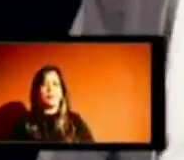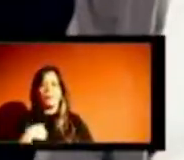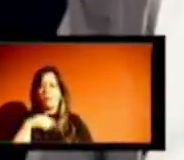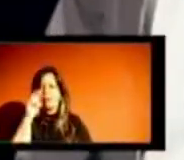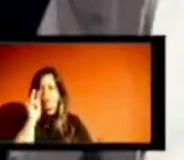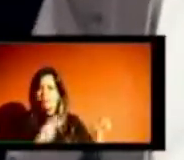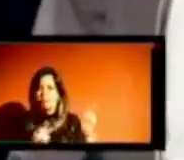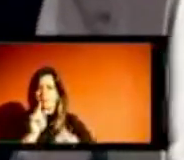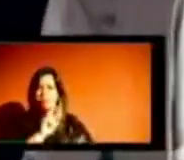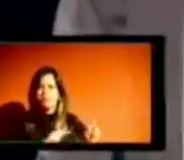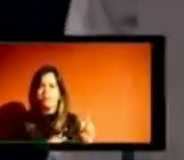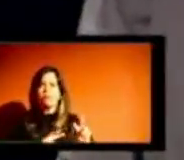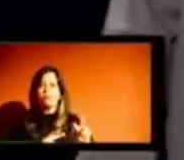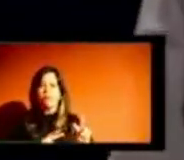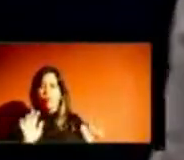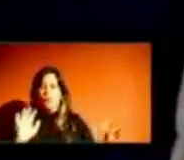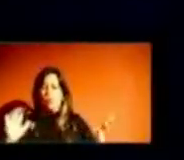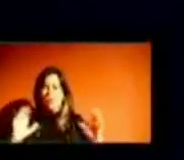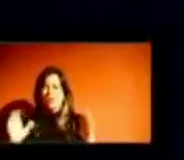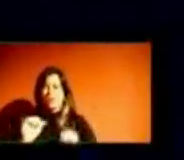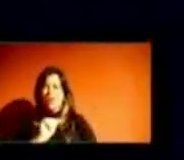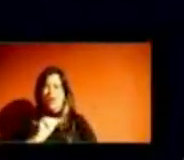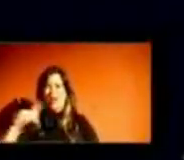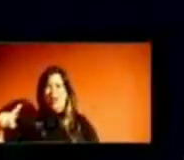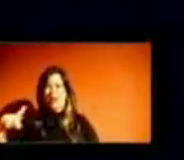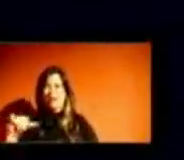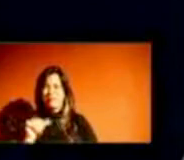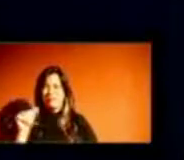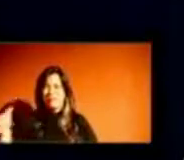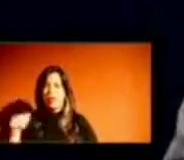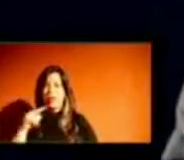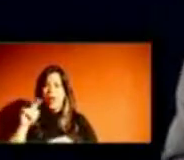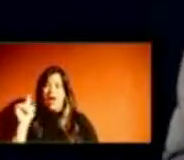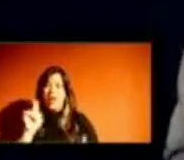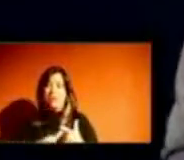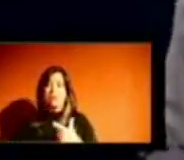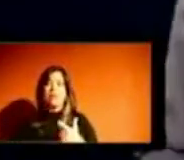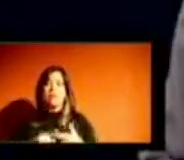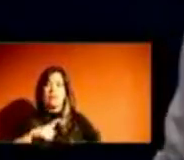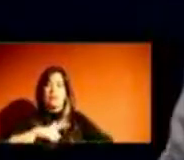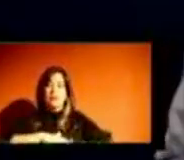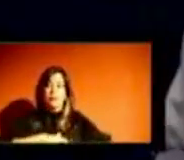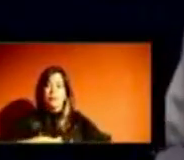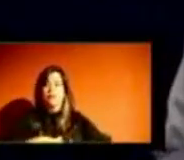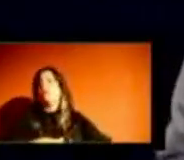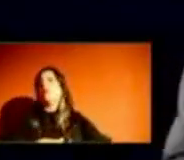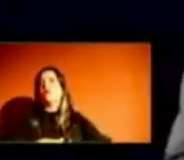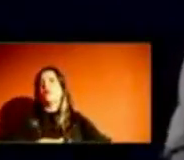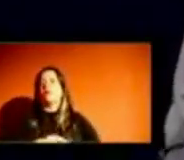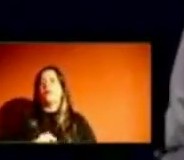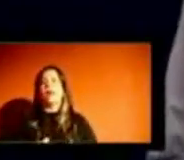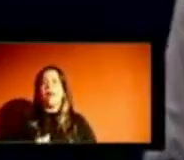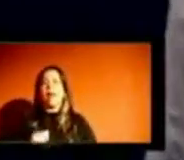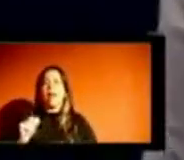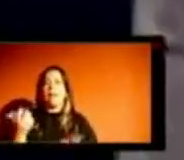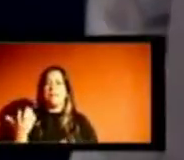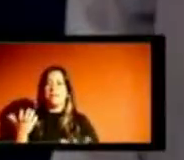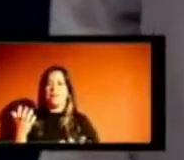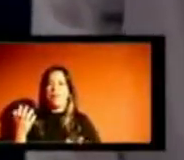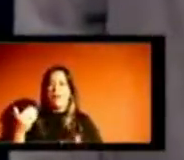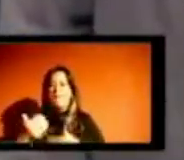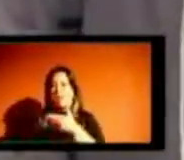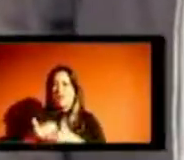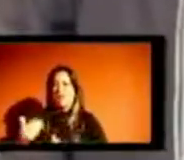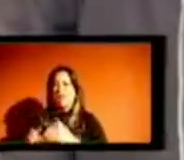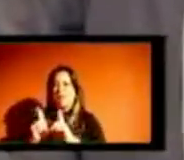puede mirar y compararlo con otras aplicaciones. Al momento, el rating o la evaluación que está teniendo el Departamento de